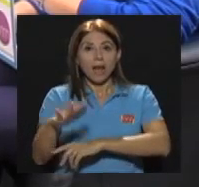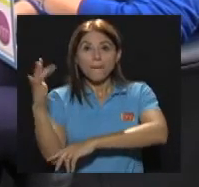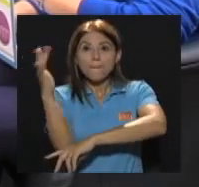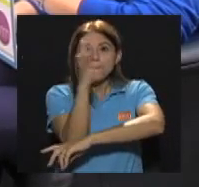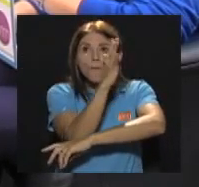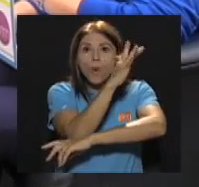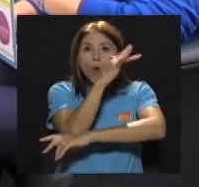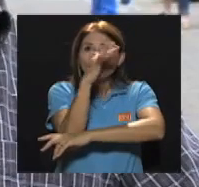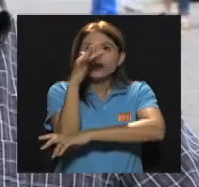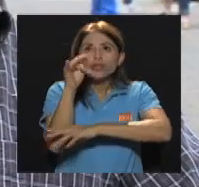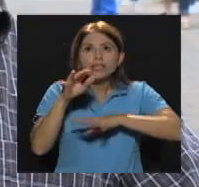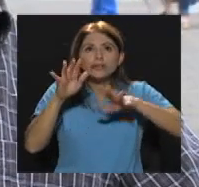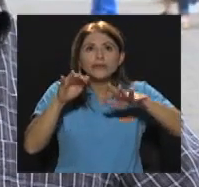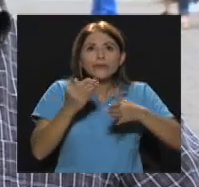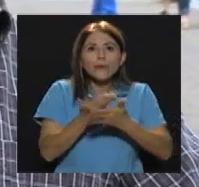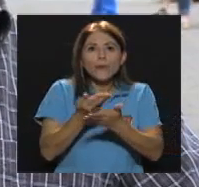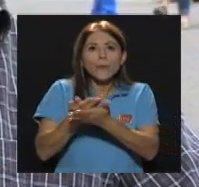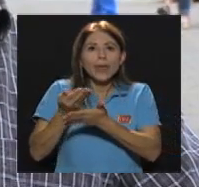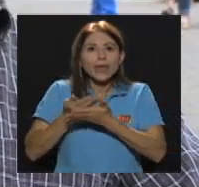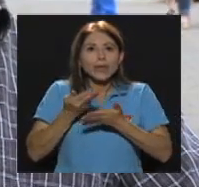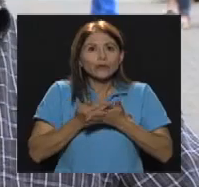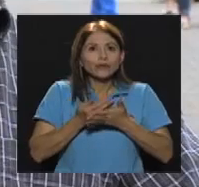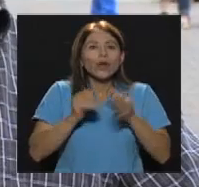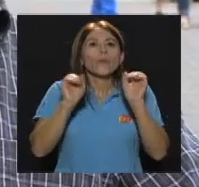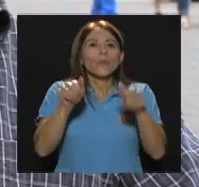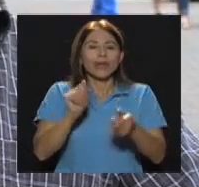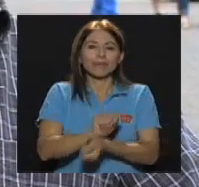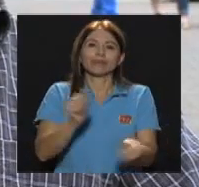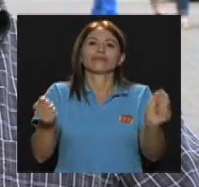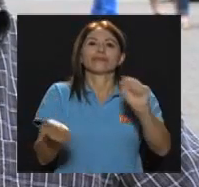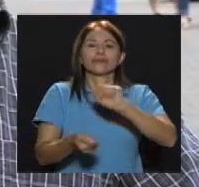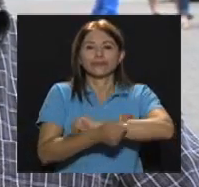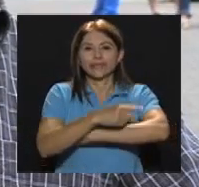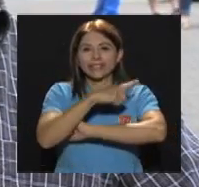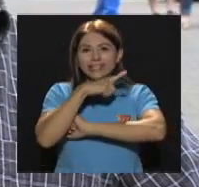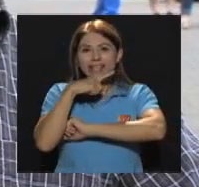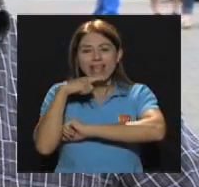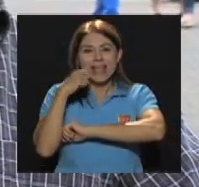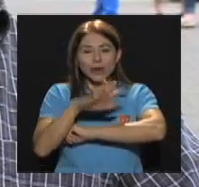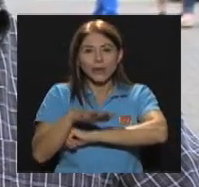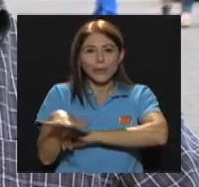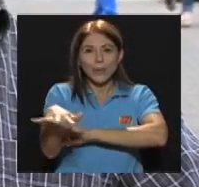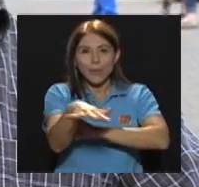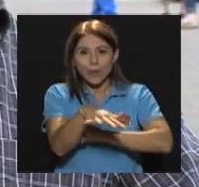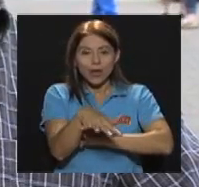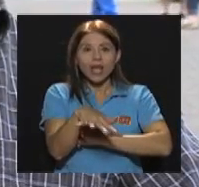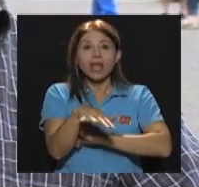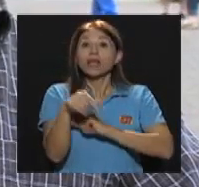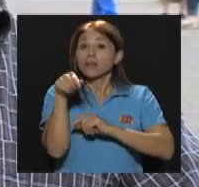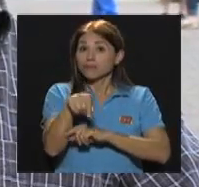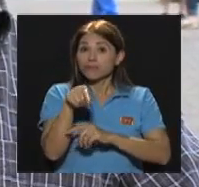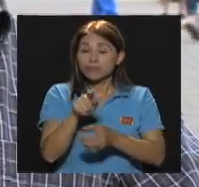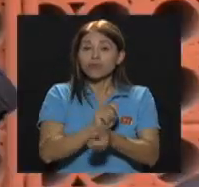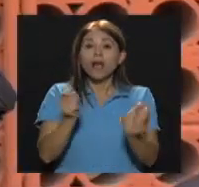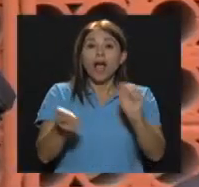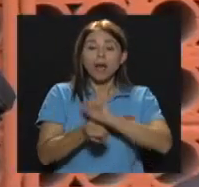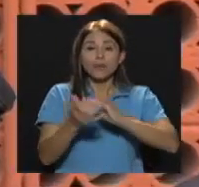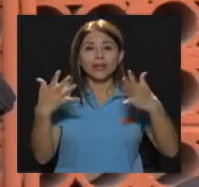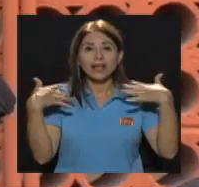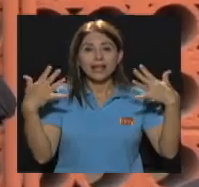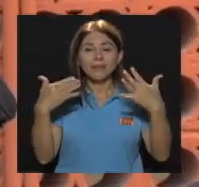convertir básicamente en bosques tropicales secos premontanos, y eso nos vamos a tener un cambio en el clima. Entonces